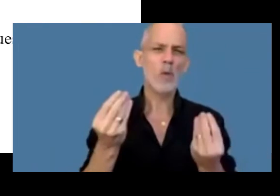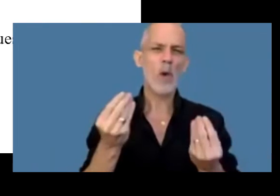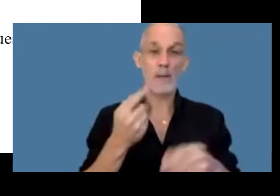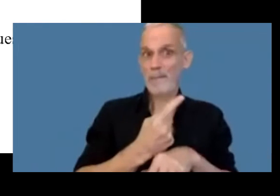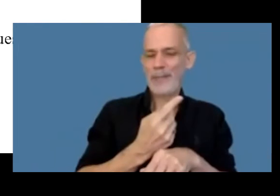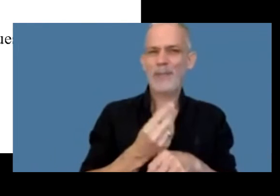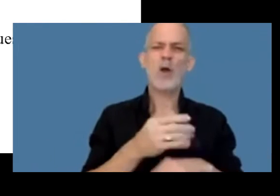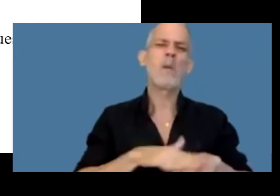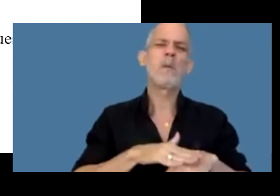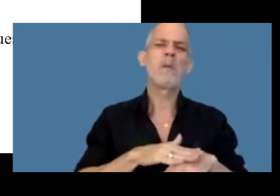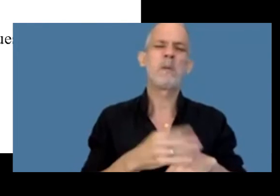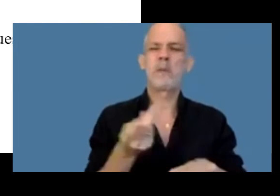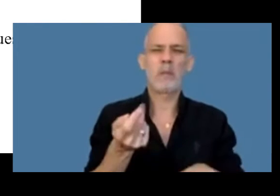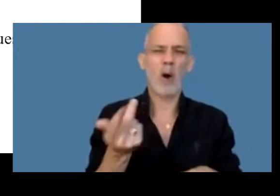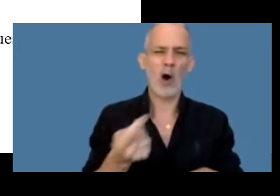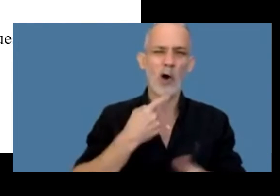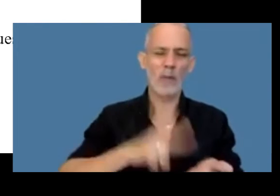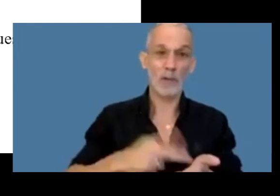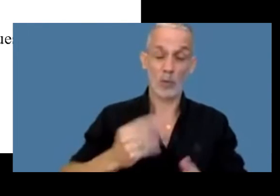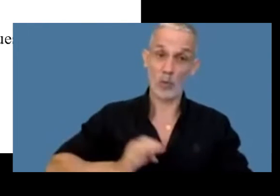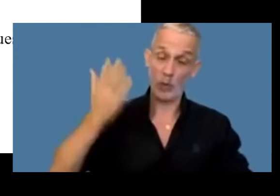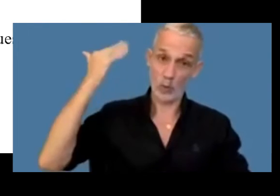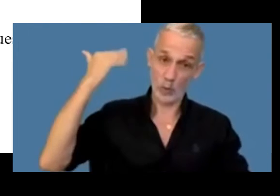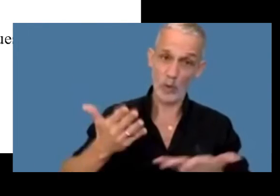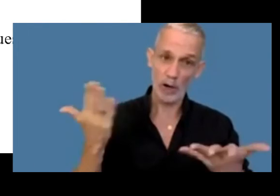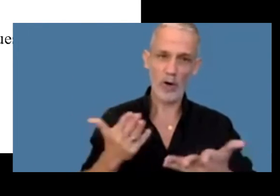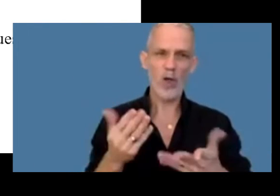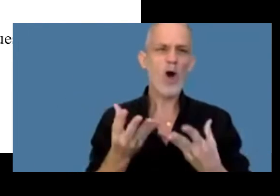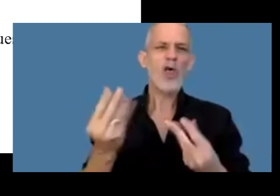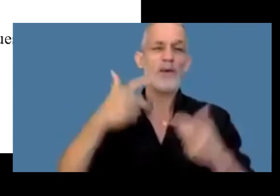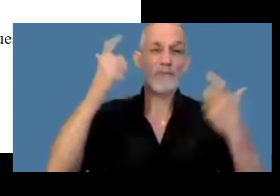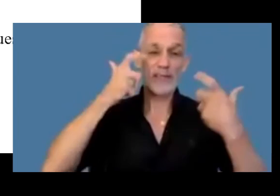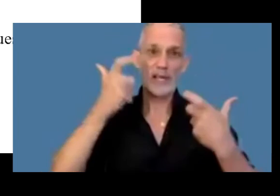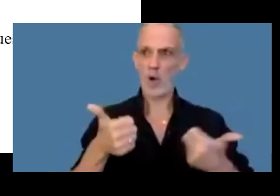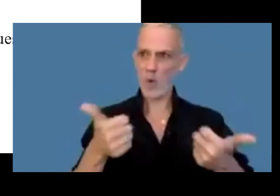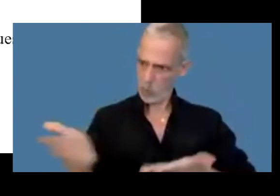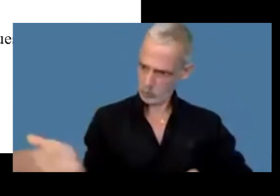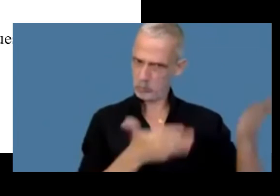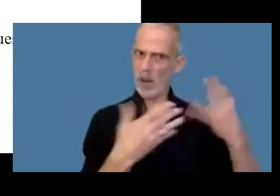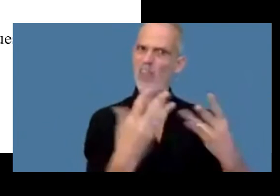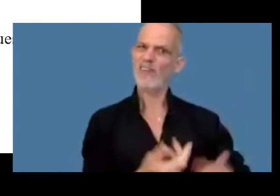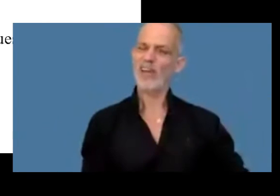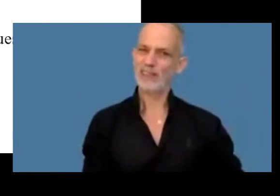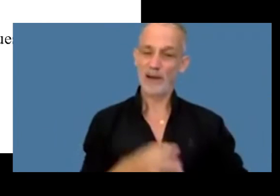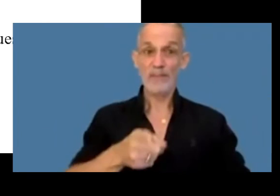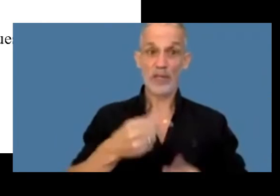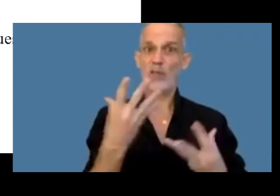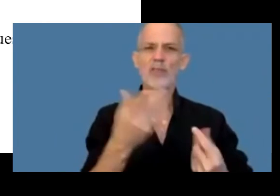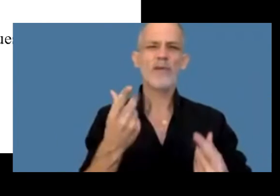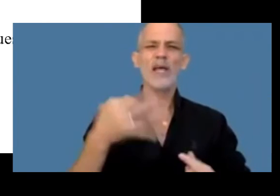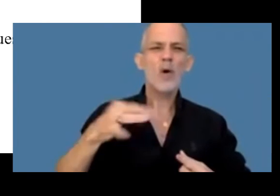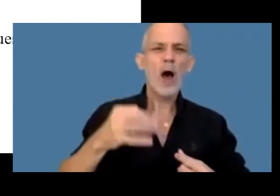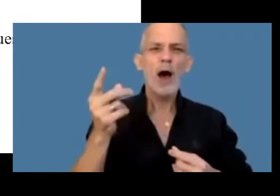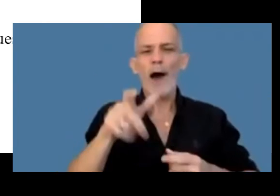bajo, porque recuerden que en aquella época defender al rey era un honor. Esta era una ley especial que se aplicaba a todo